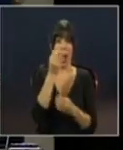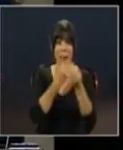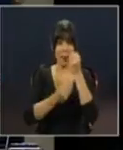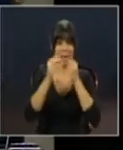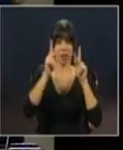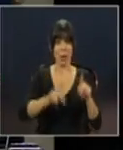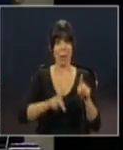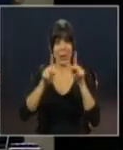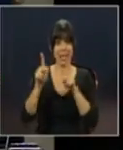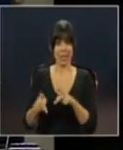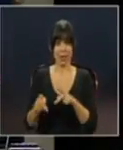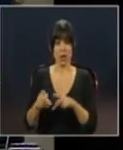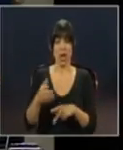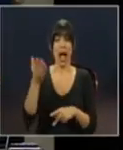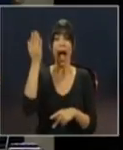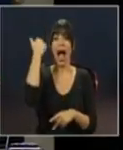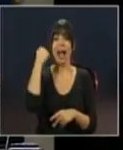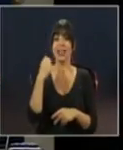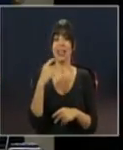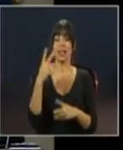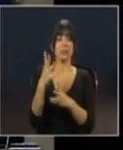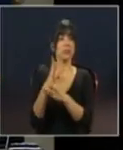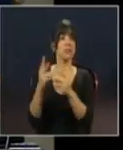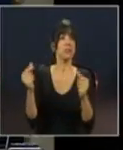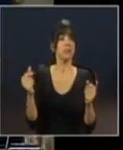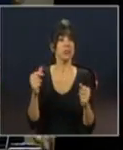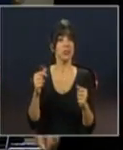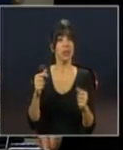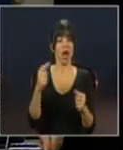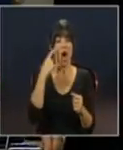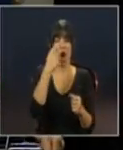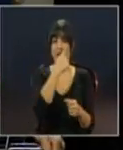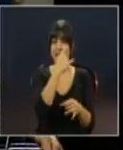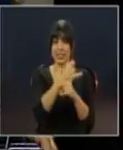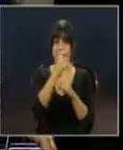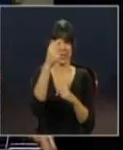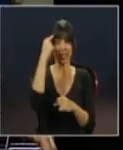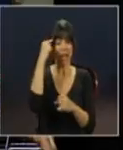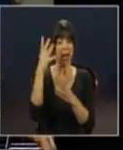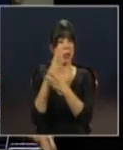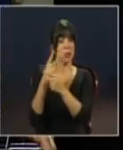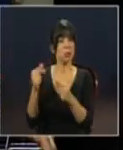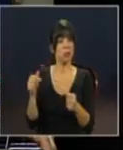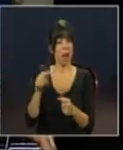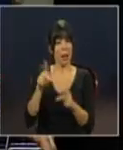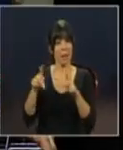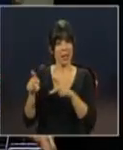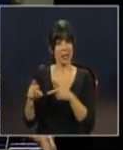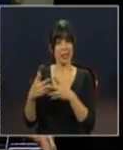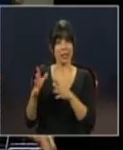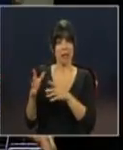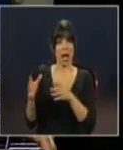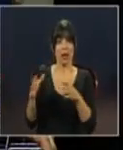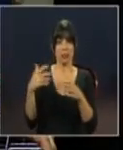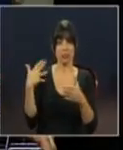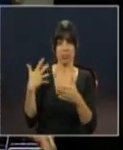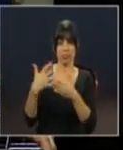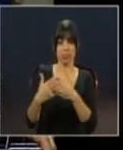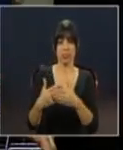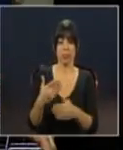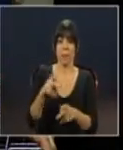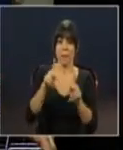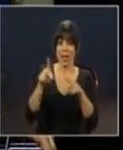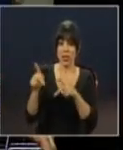las personas que antes no eran visibles a los ojos de las instituciones del Estado, y ha sentado las bases para que los hijos de